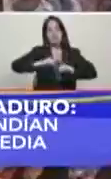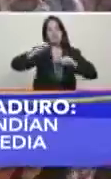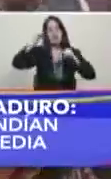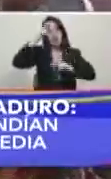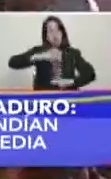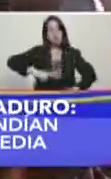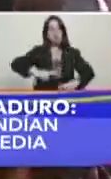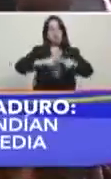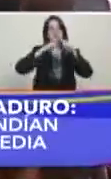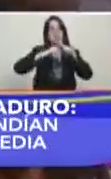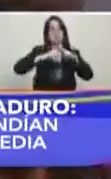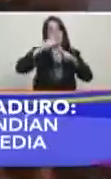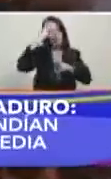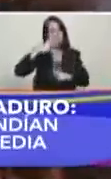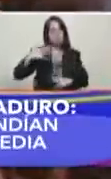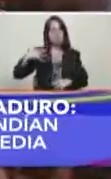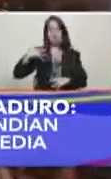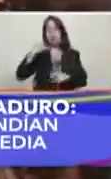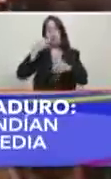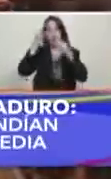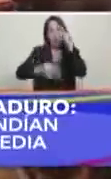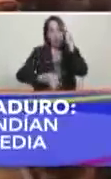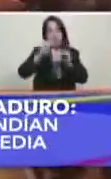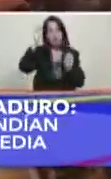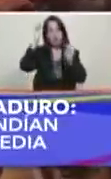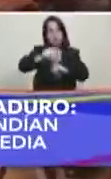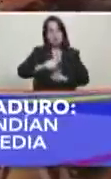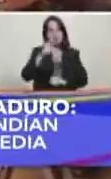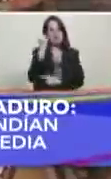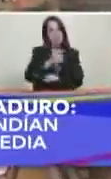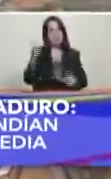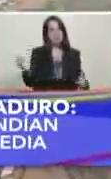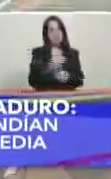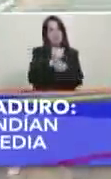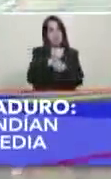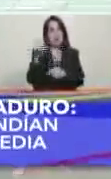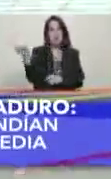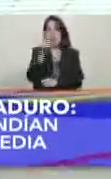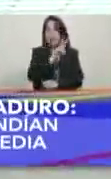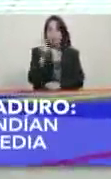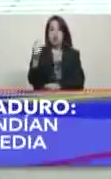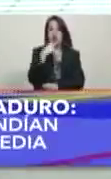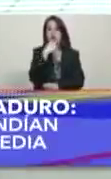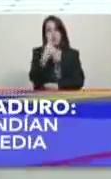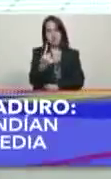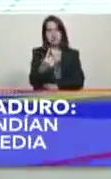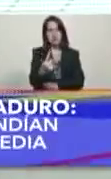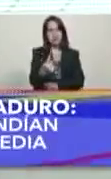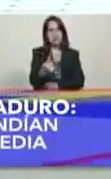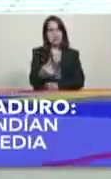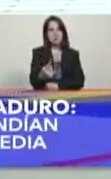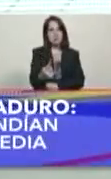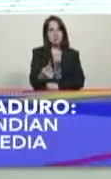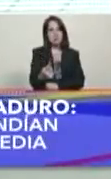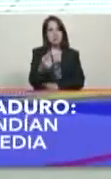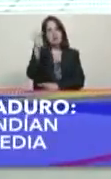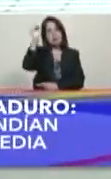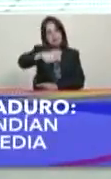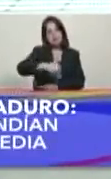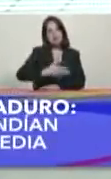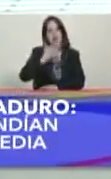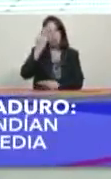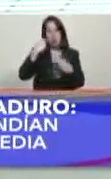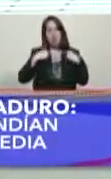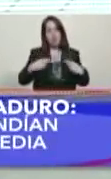justicia tenemos que lograrlo venezuela dice si se puede